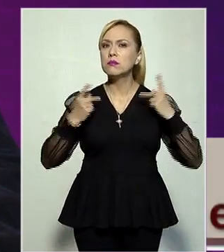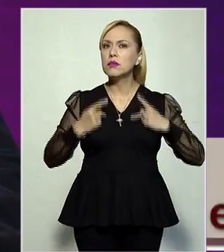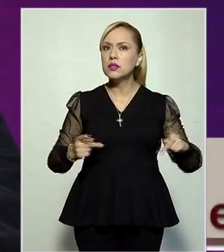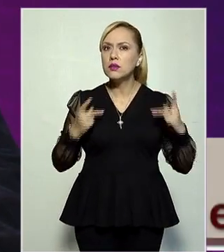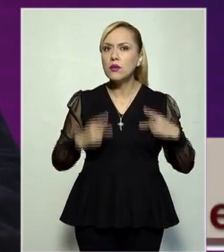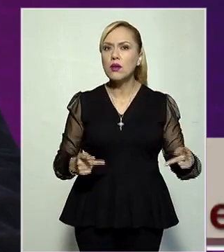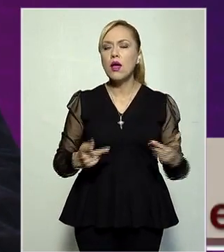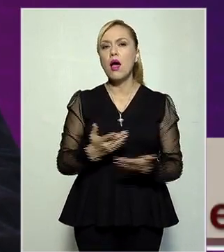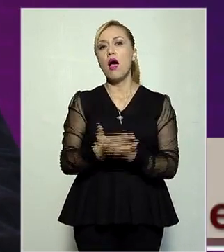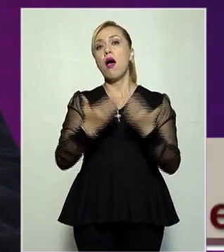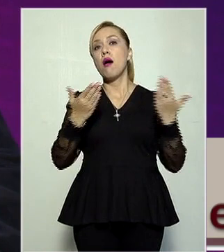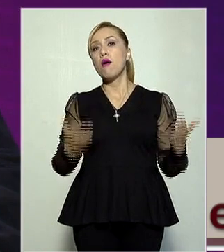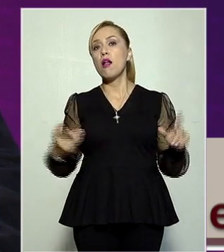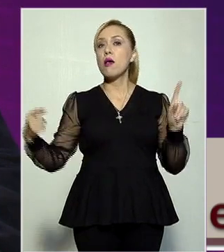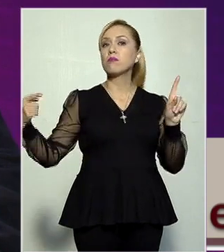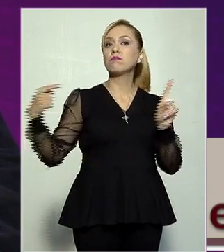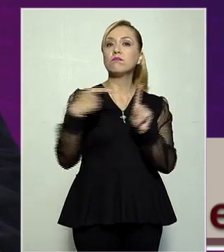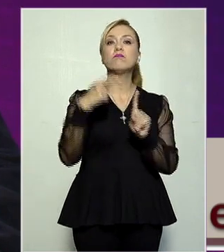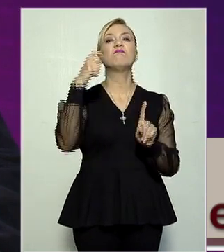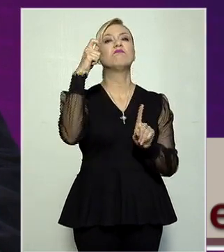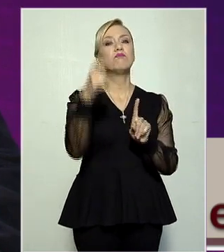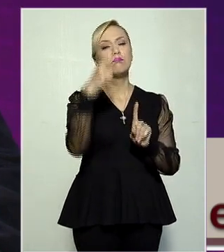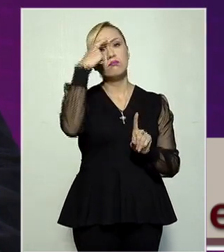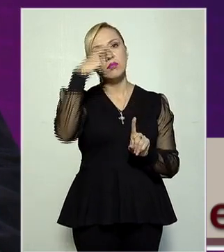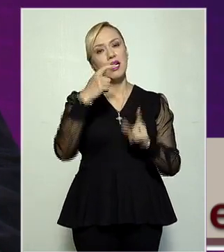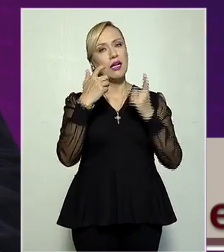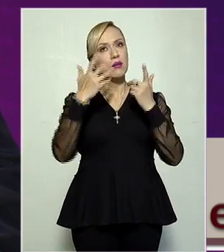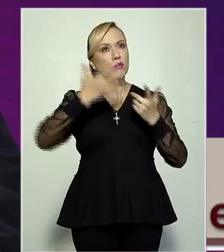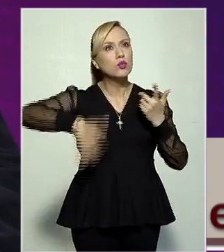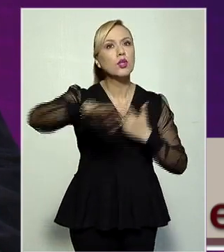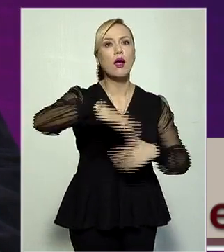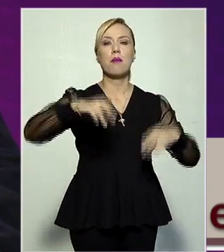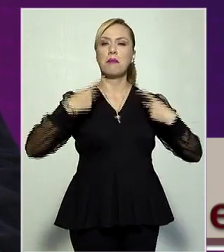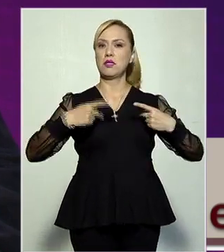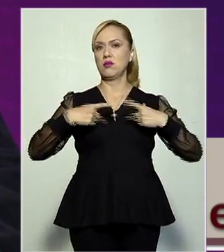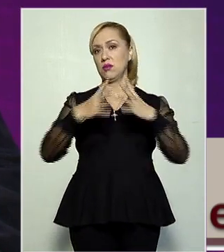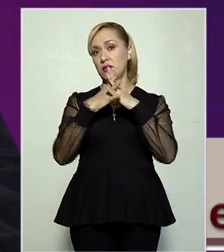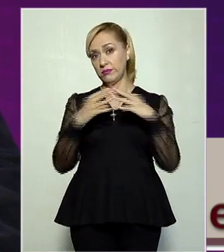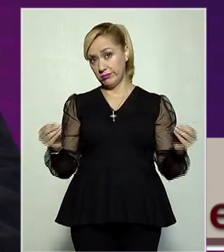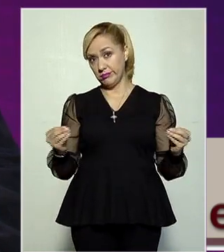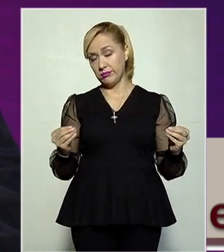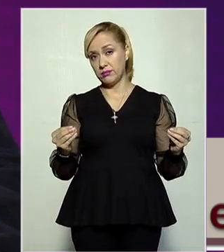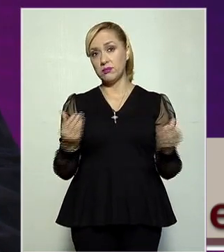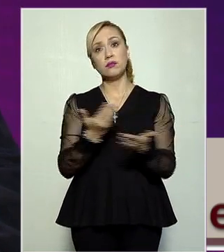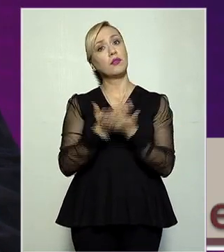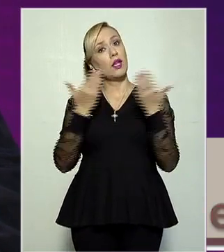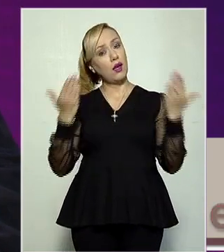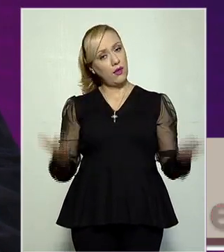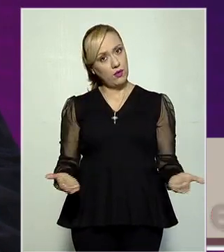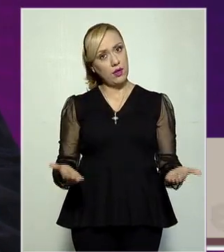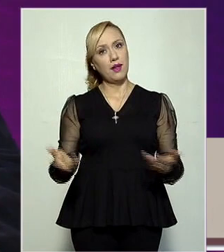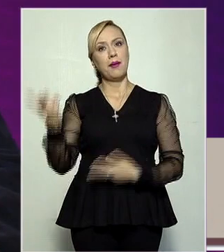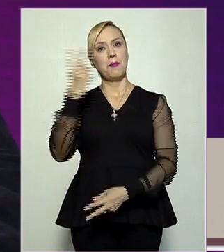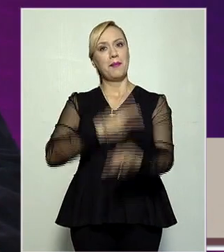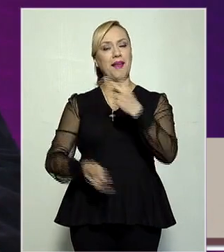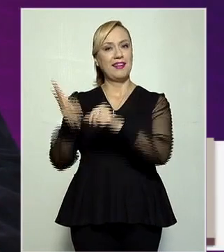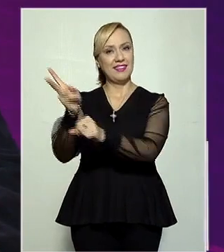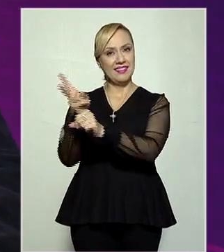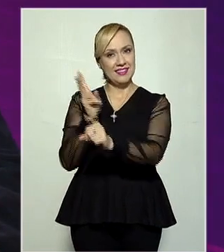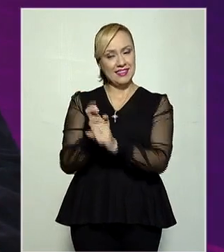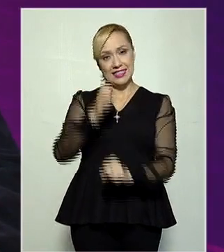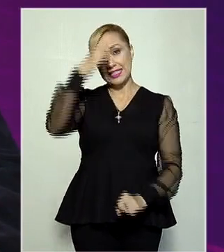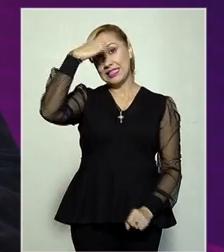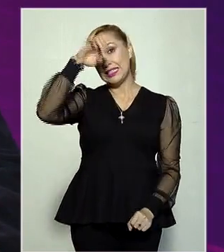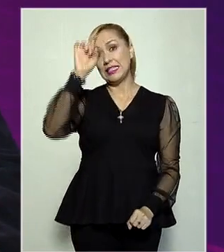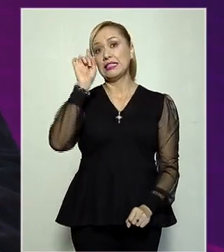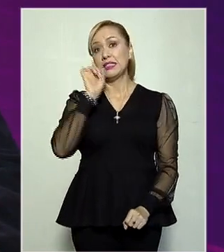y los principios rectores en esta materia en la búsqueda de personas desaparecidas. Para eso tenemos y contamos con la presencia de una experta